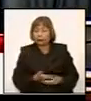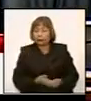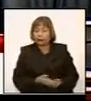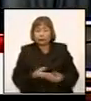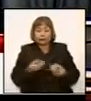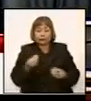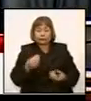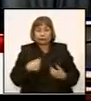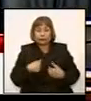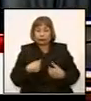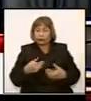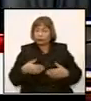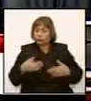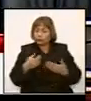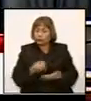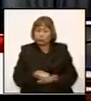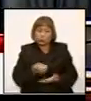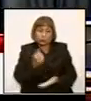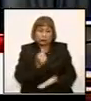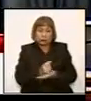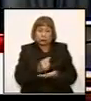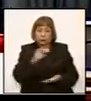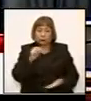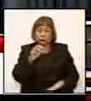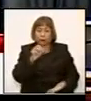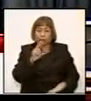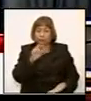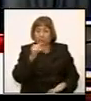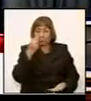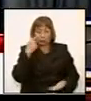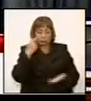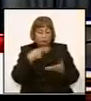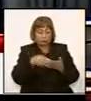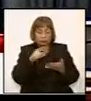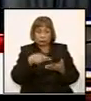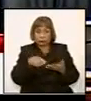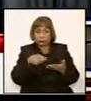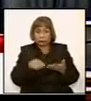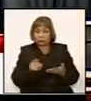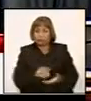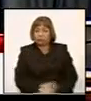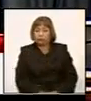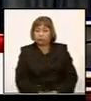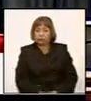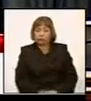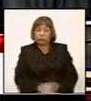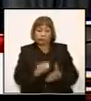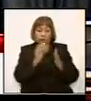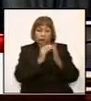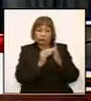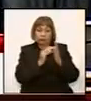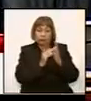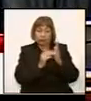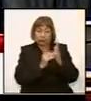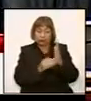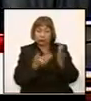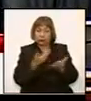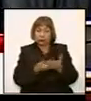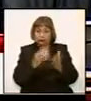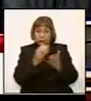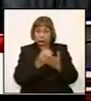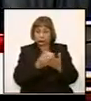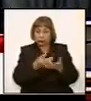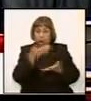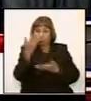por las que yo puedo acudir al notario para que el notario verifique las cláusulas de un contrato que yo se